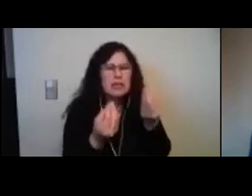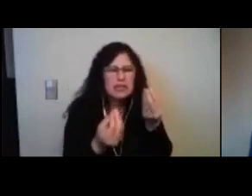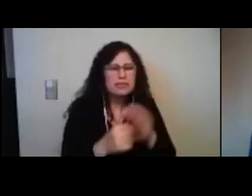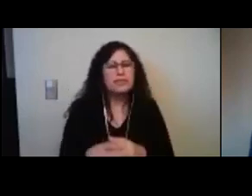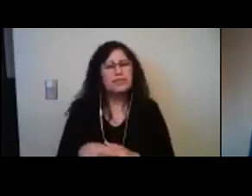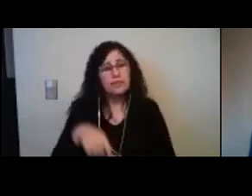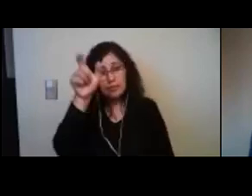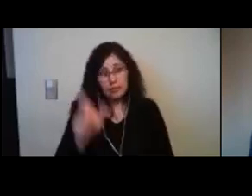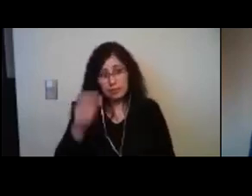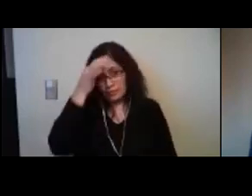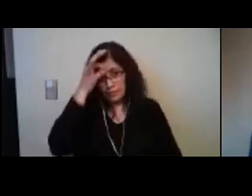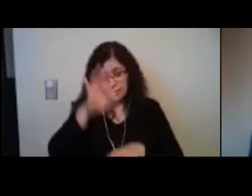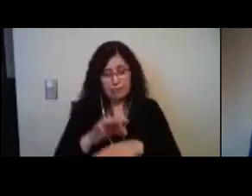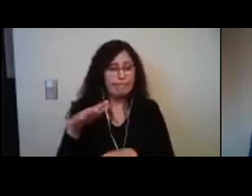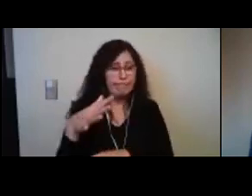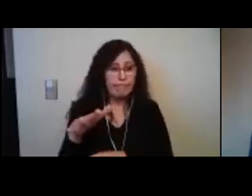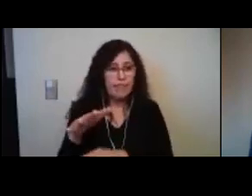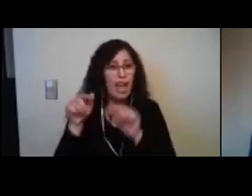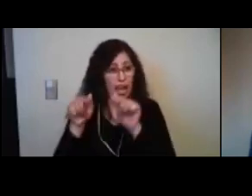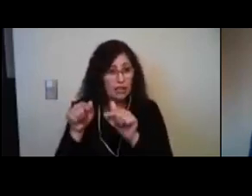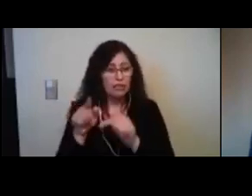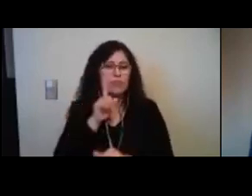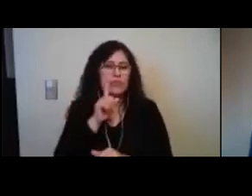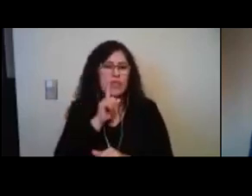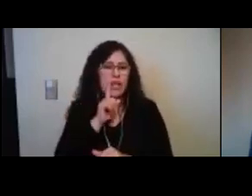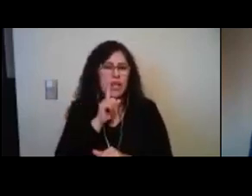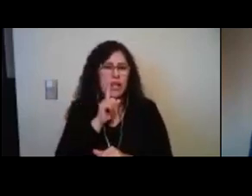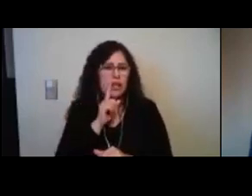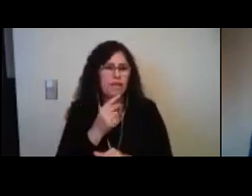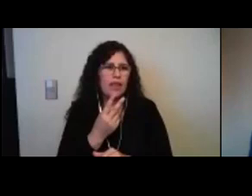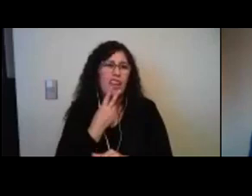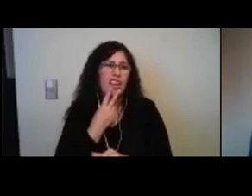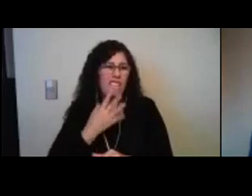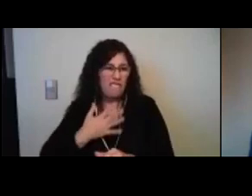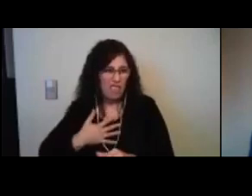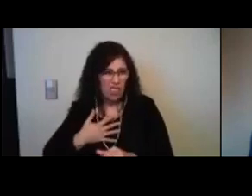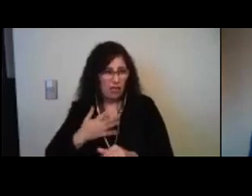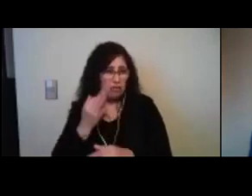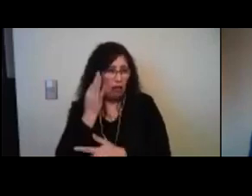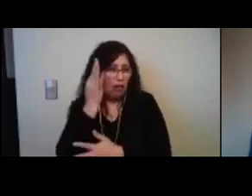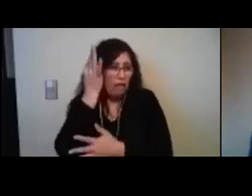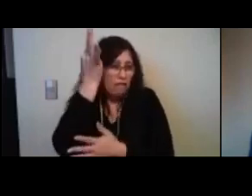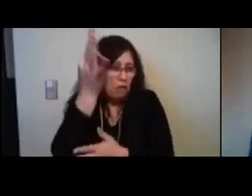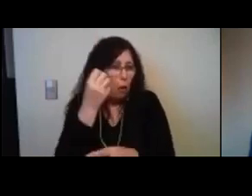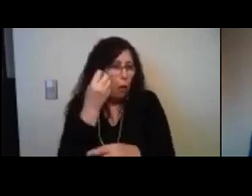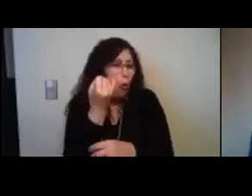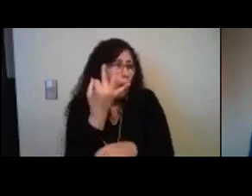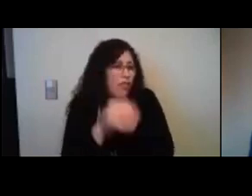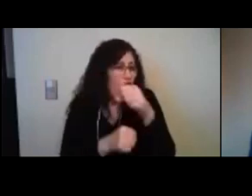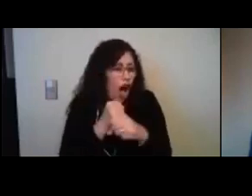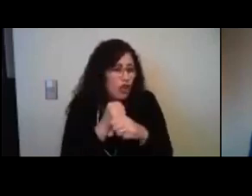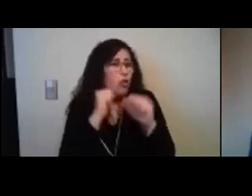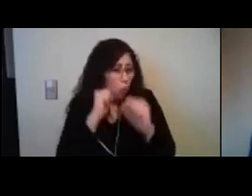de Parkinson hoy en día tienen una expectativa de vida tan normal como cualquier otra, ¿ok?